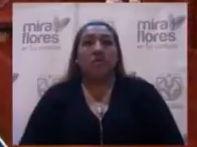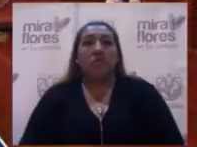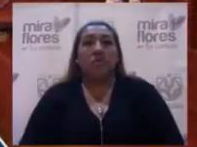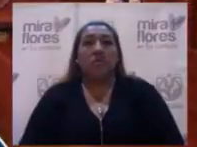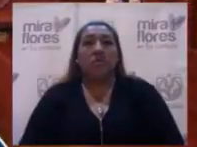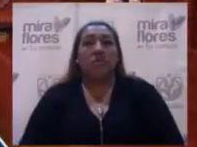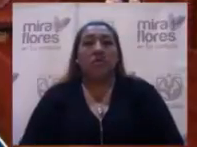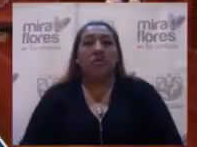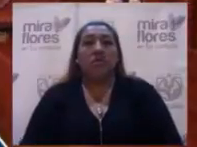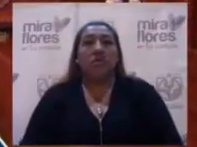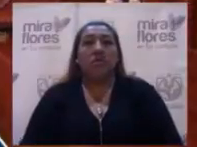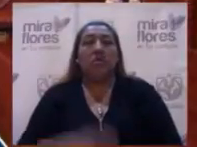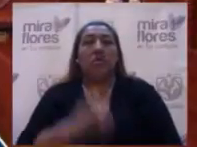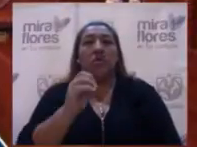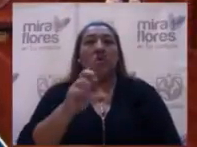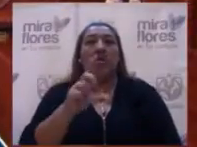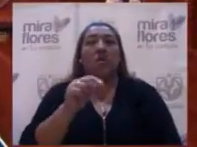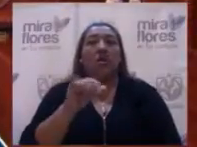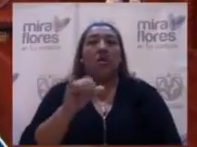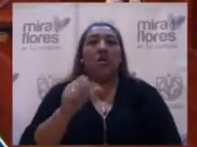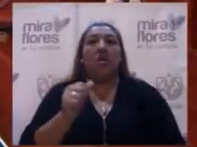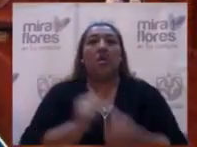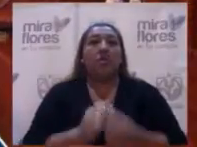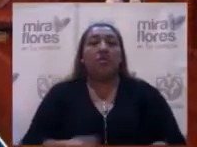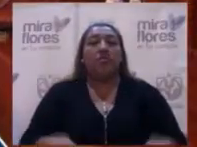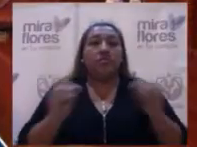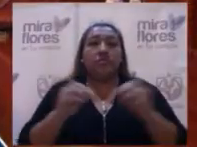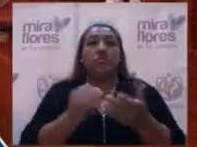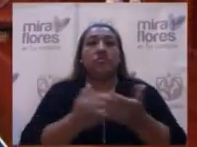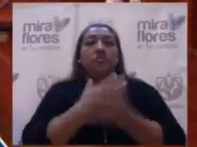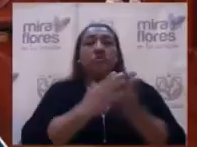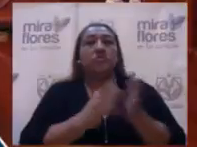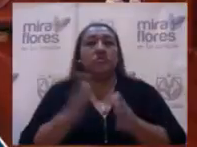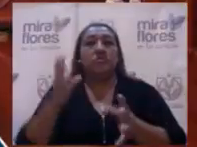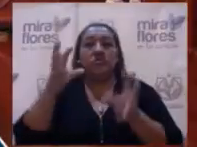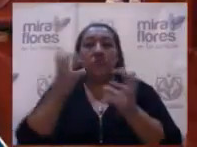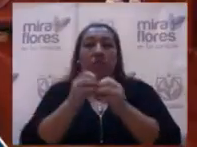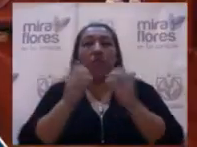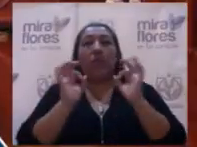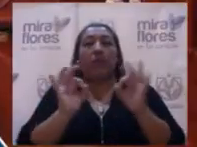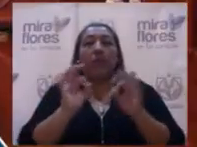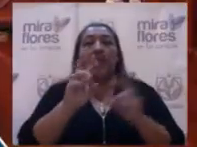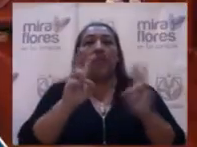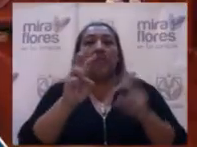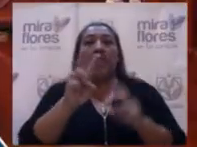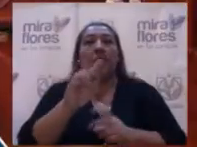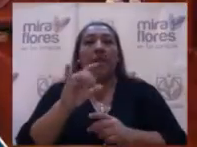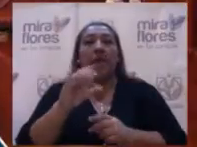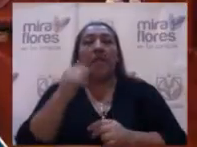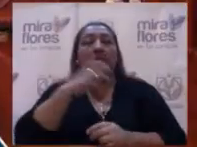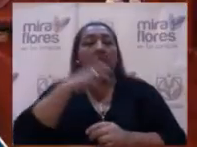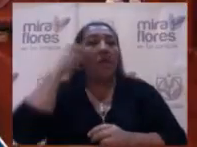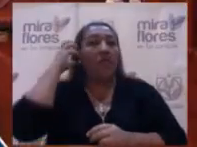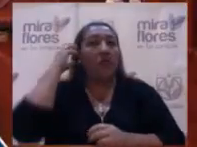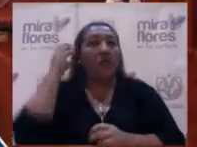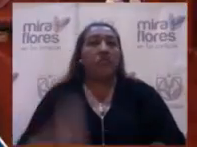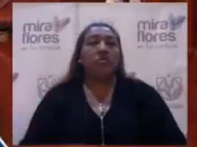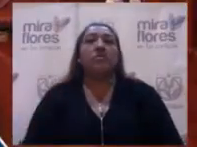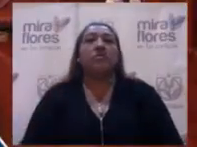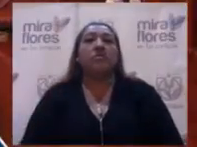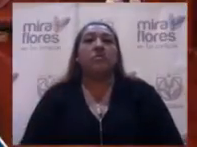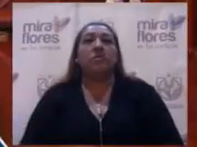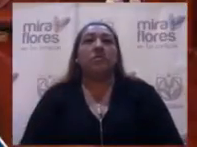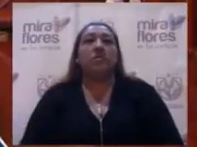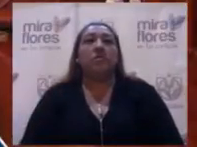calle Mártir Olaya, en el marco de la implementación del Plan Integral de Ordenamiento Vial de Miraflores.